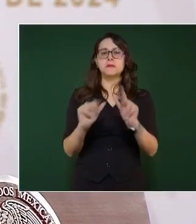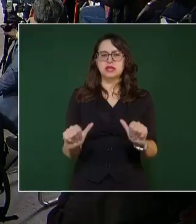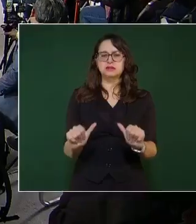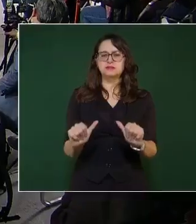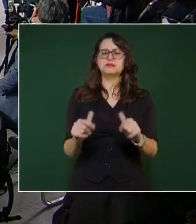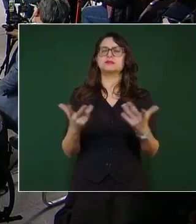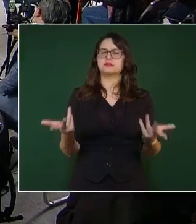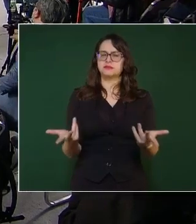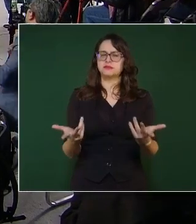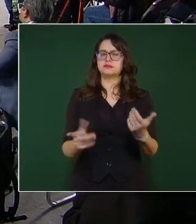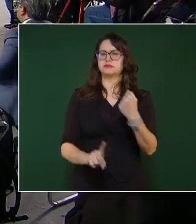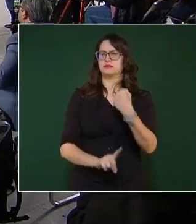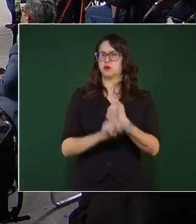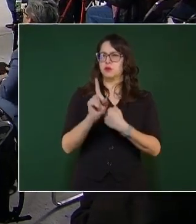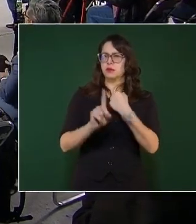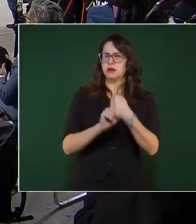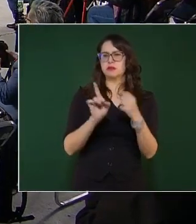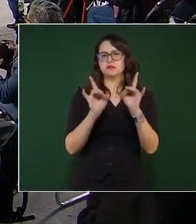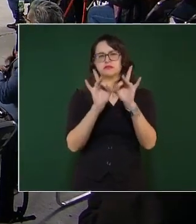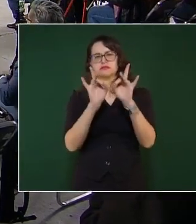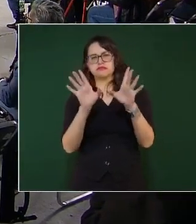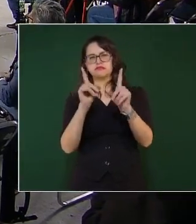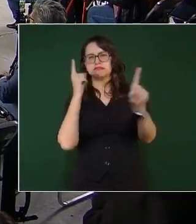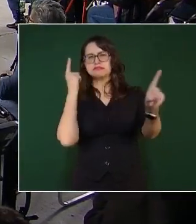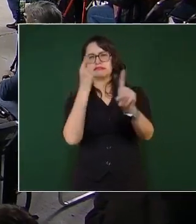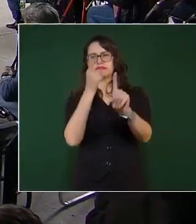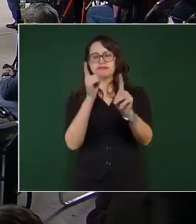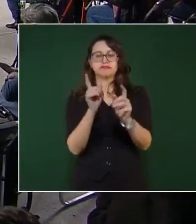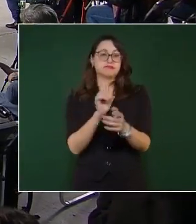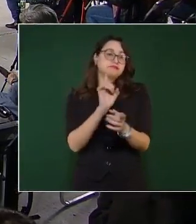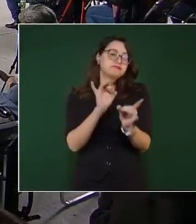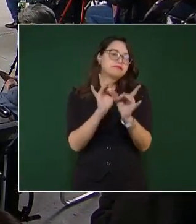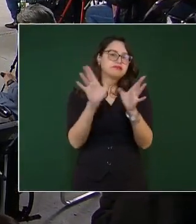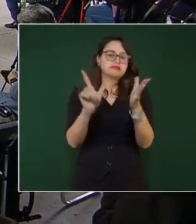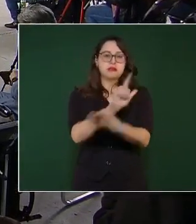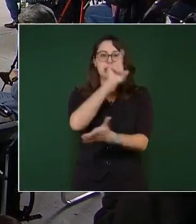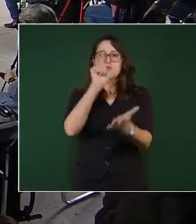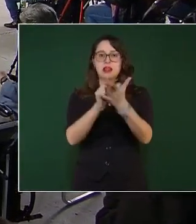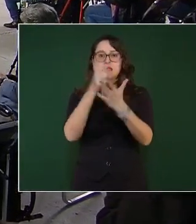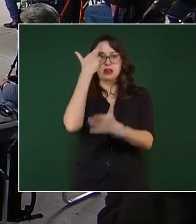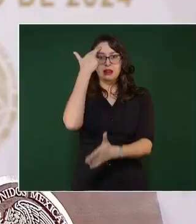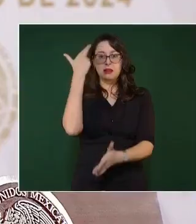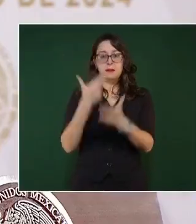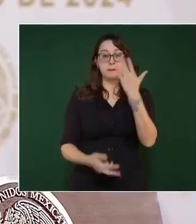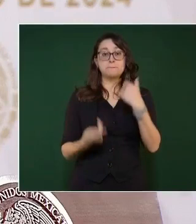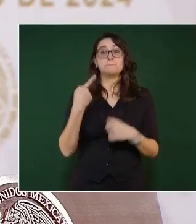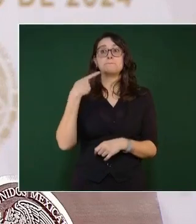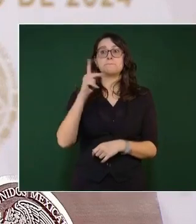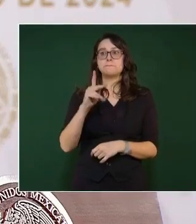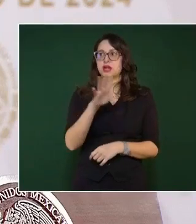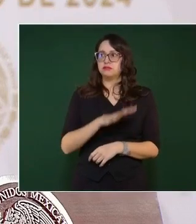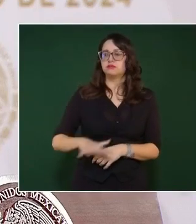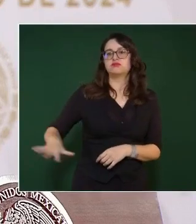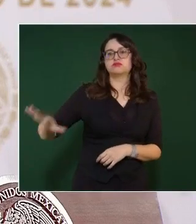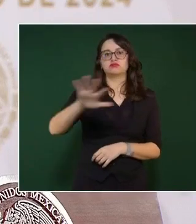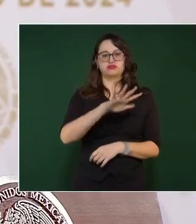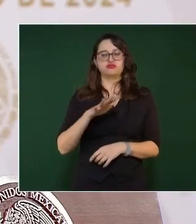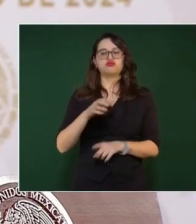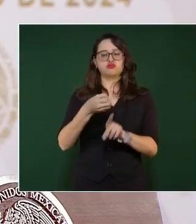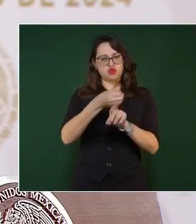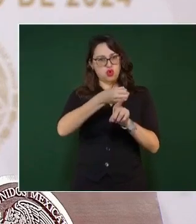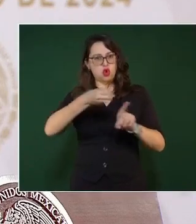de desafíos, de dificultades ni de delitos, pero mantenemos el imperio de la ley. Se vive con orden y el